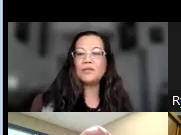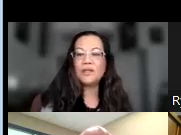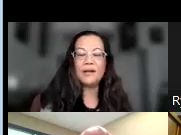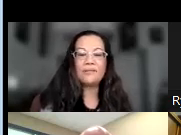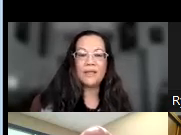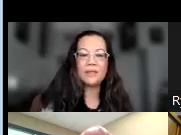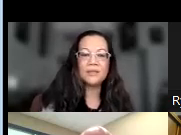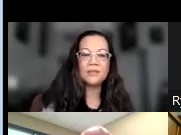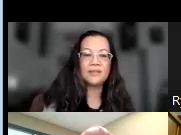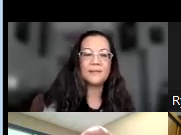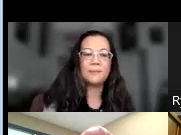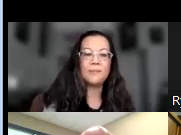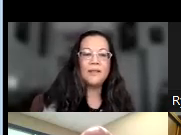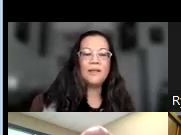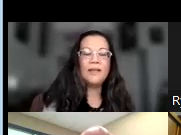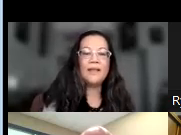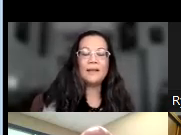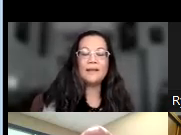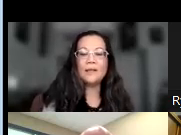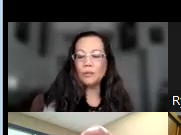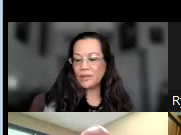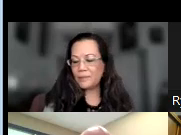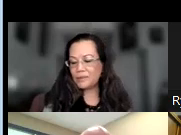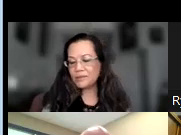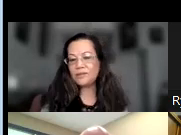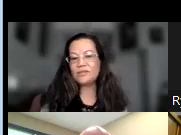poner todas las proposiciones.